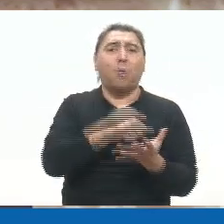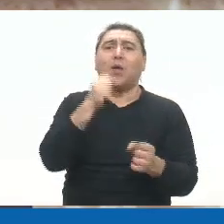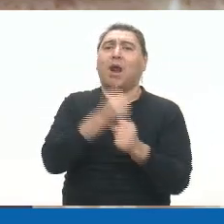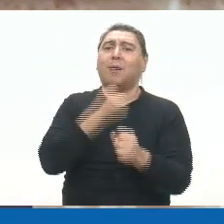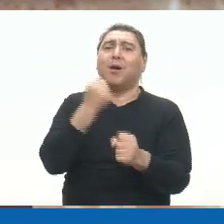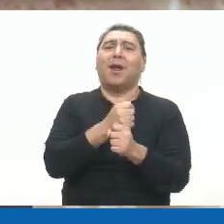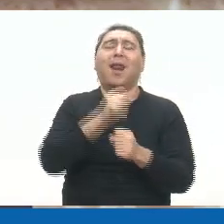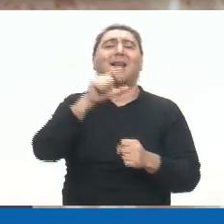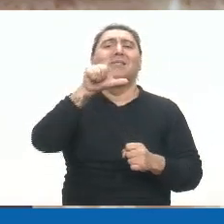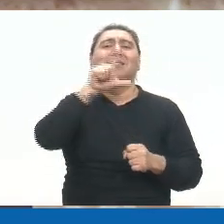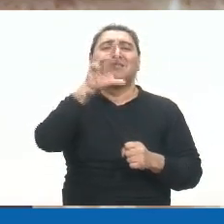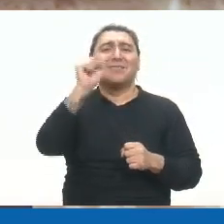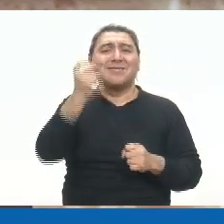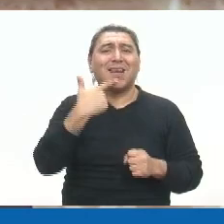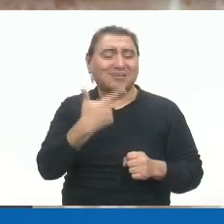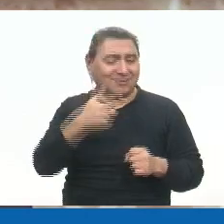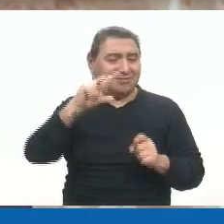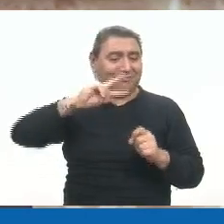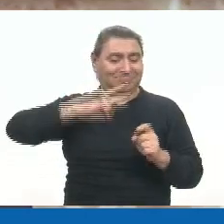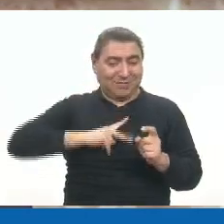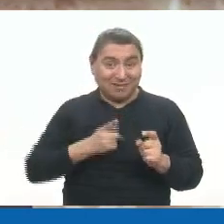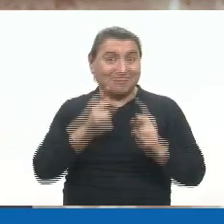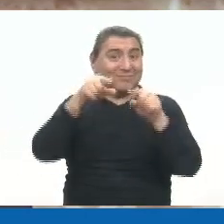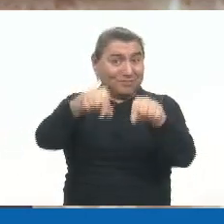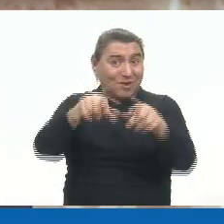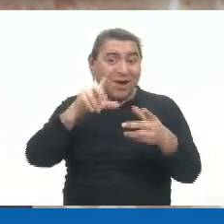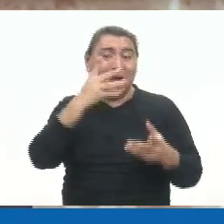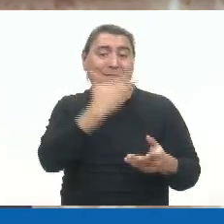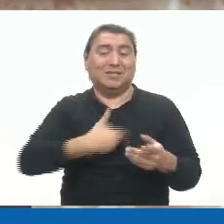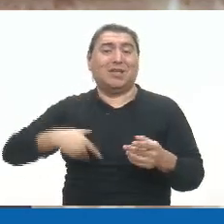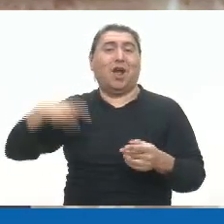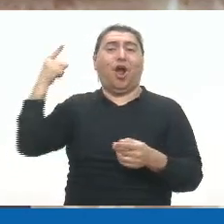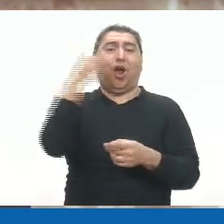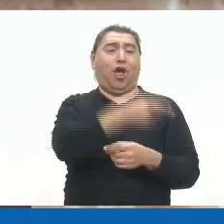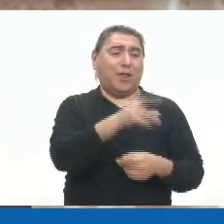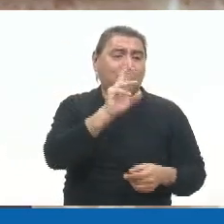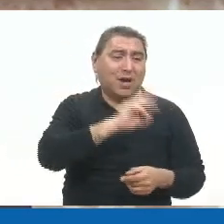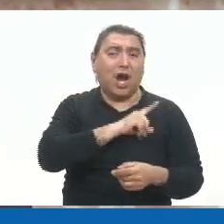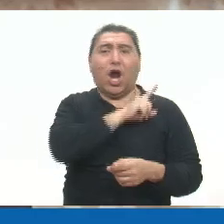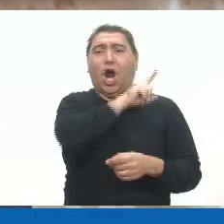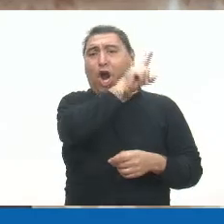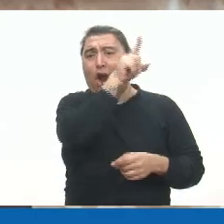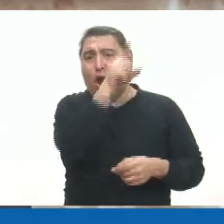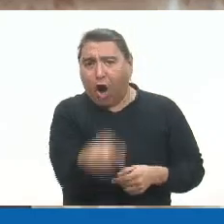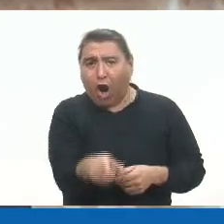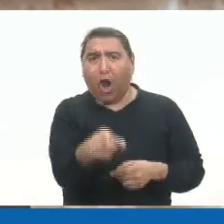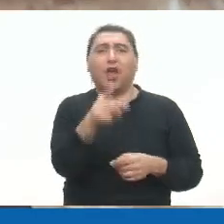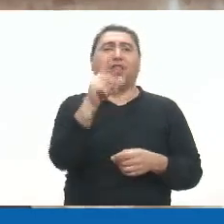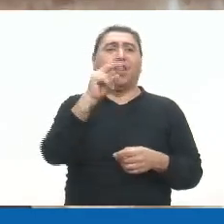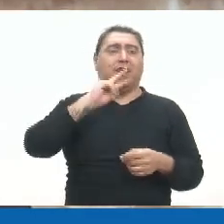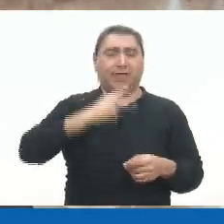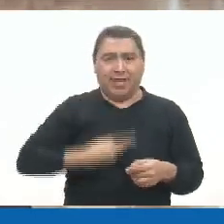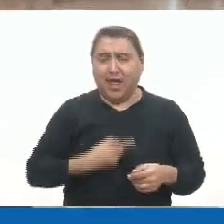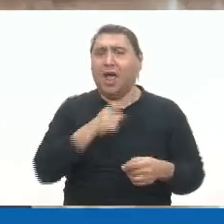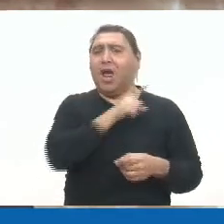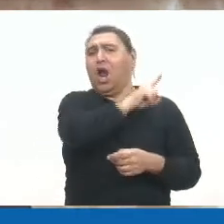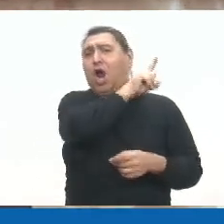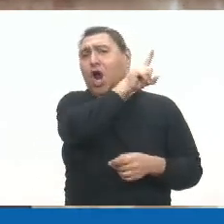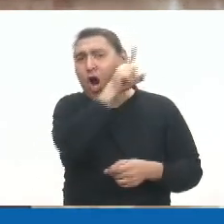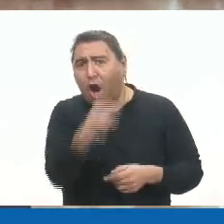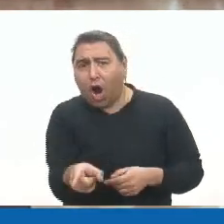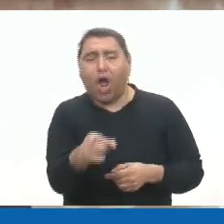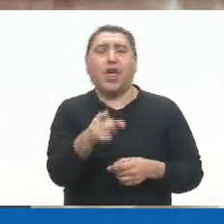todas las veces que este presidente apunta contra las mujeres apunta contra los travestis apunta